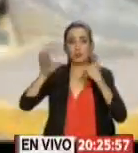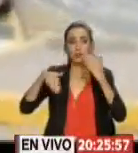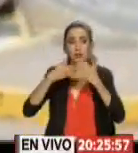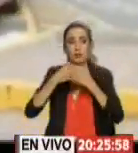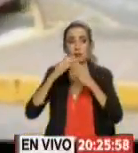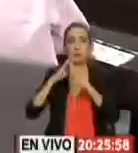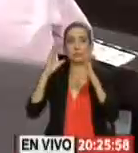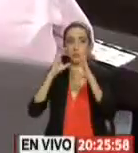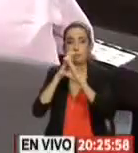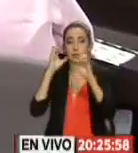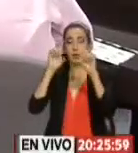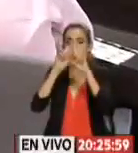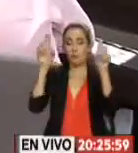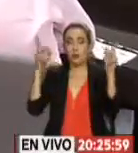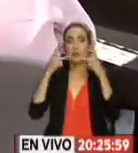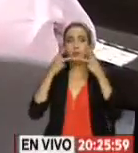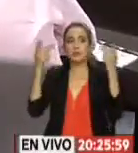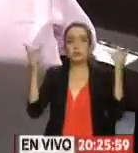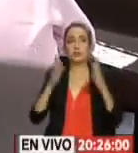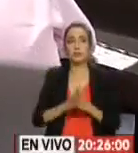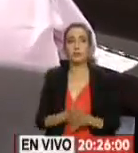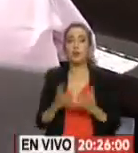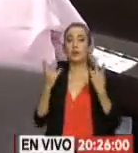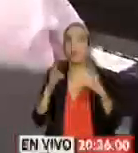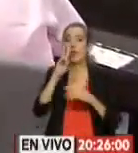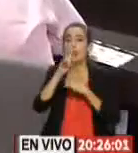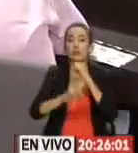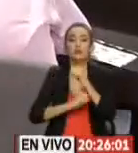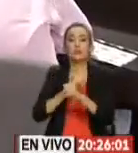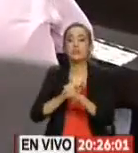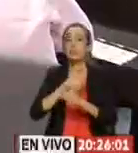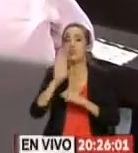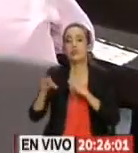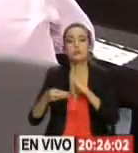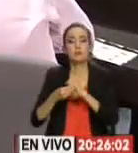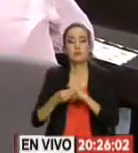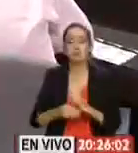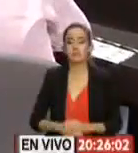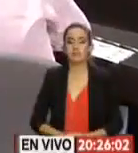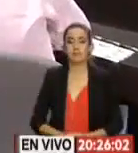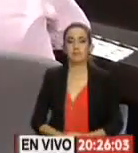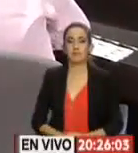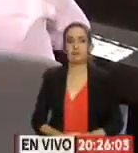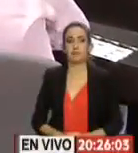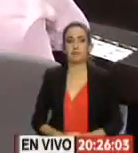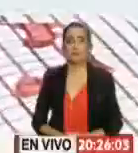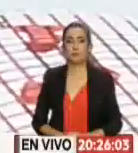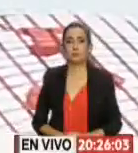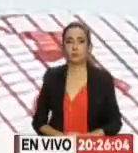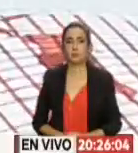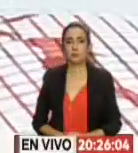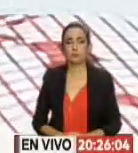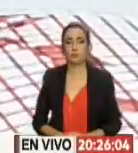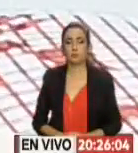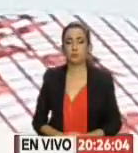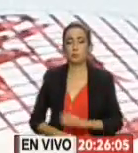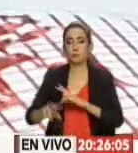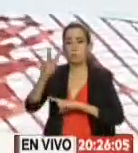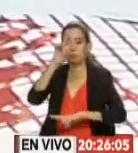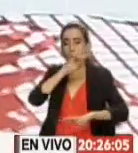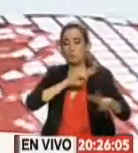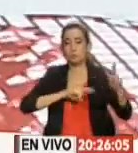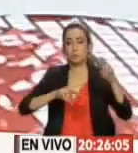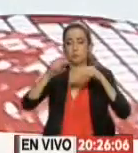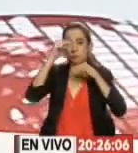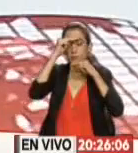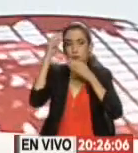empresa pública. Documento que se renueva por 2 años más. Olga Velasco, Telediario. Revisamos más temas.